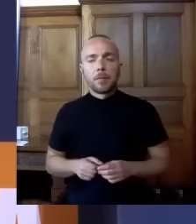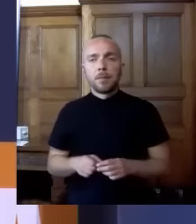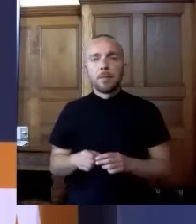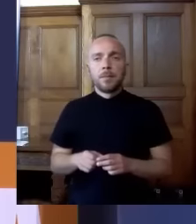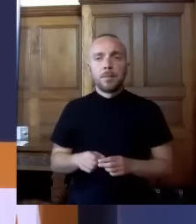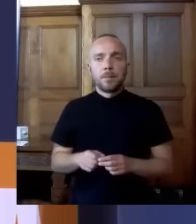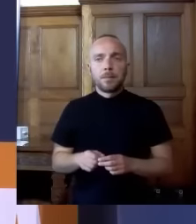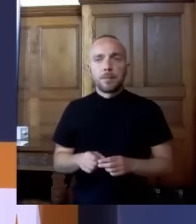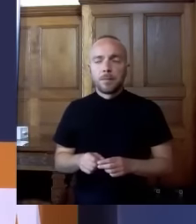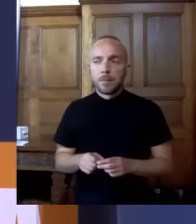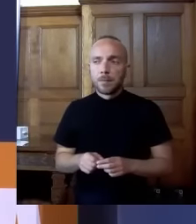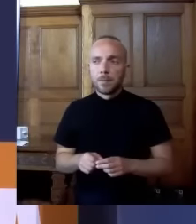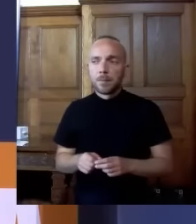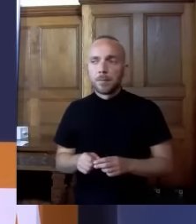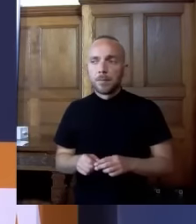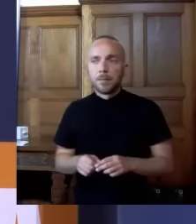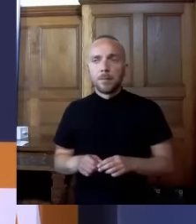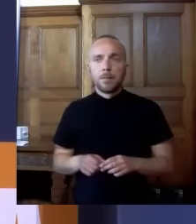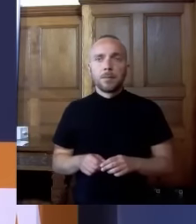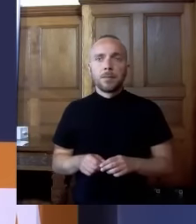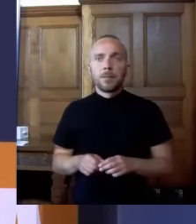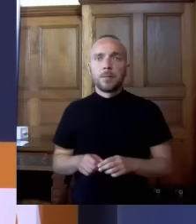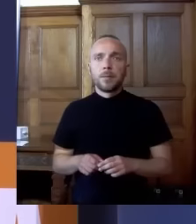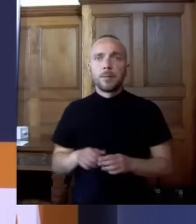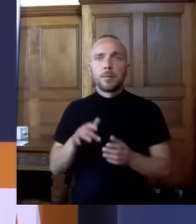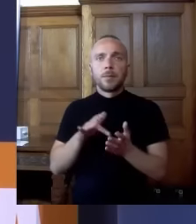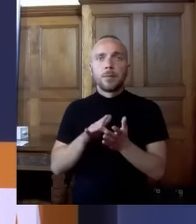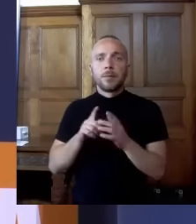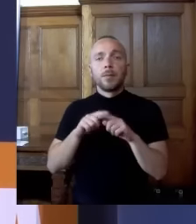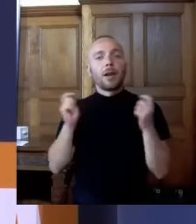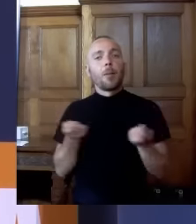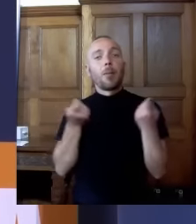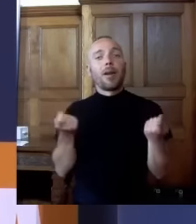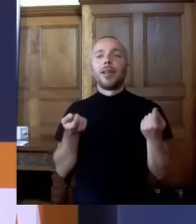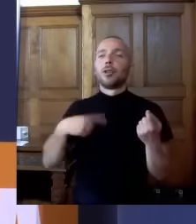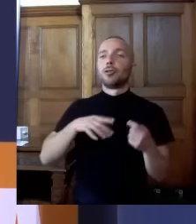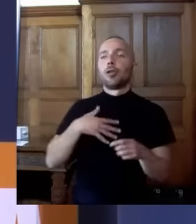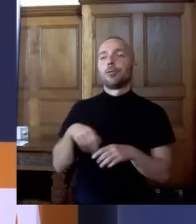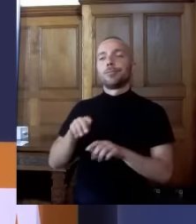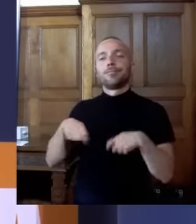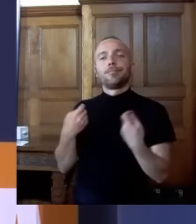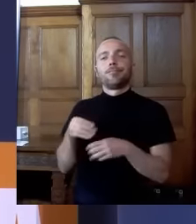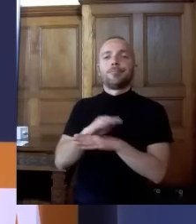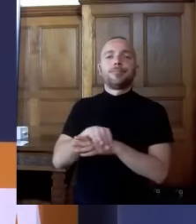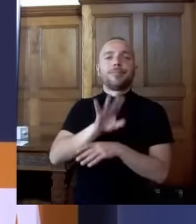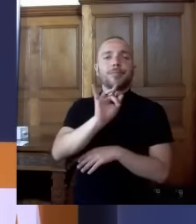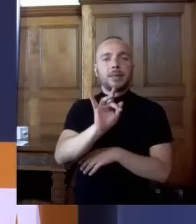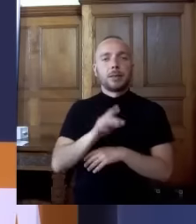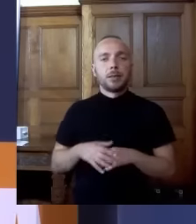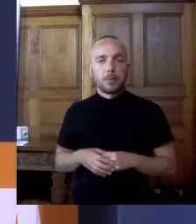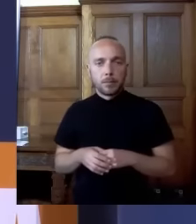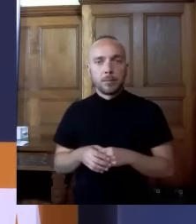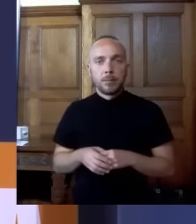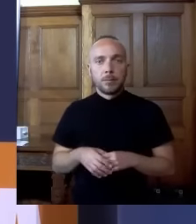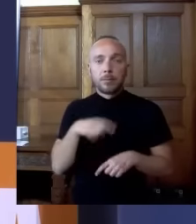horpan danok kanan gista B onartu eta hori